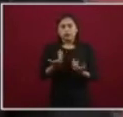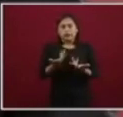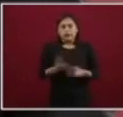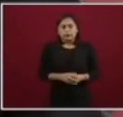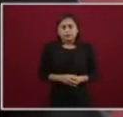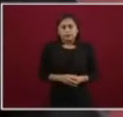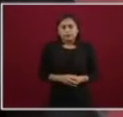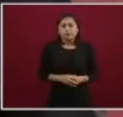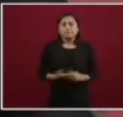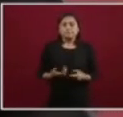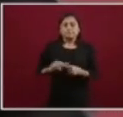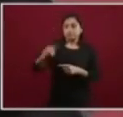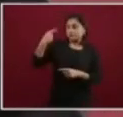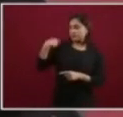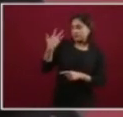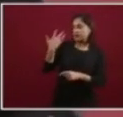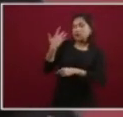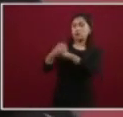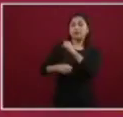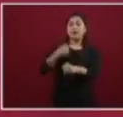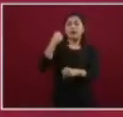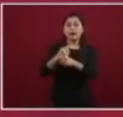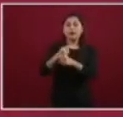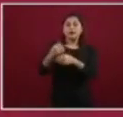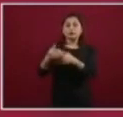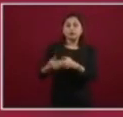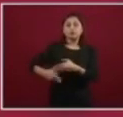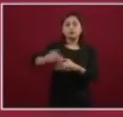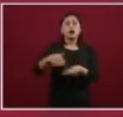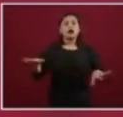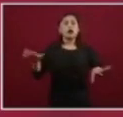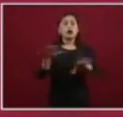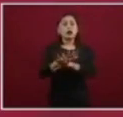que después de 50 años cambian su código de ética